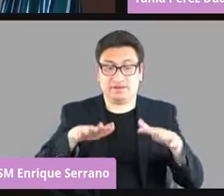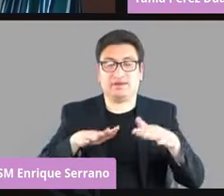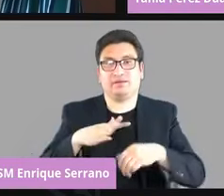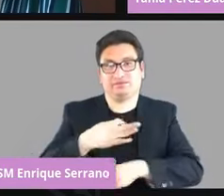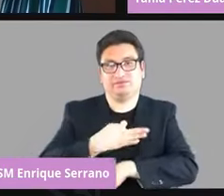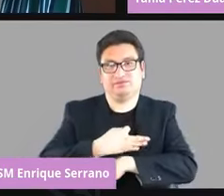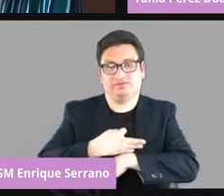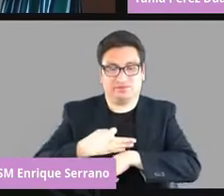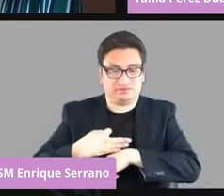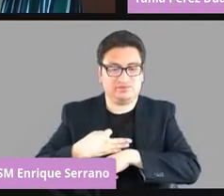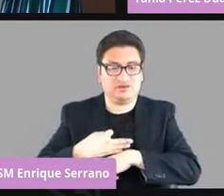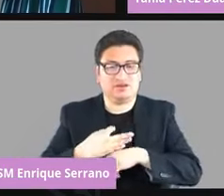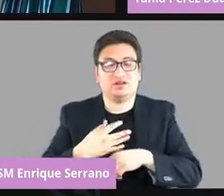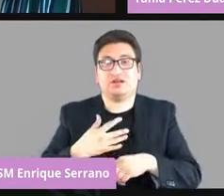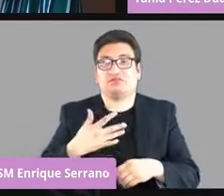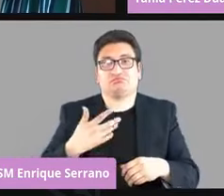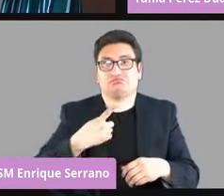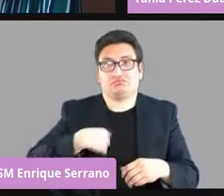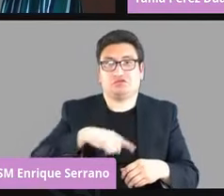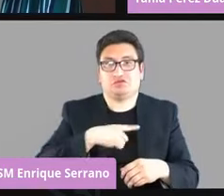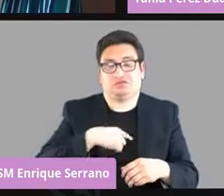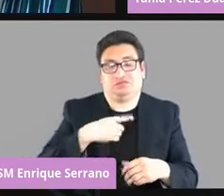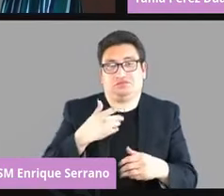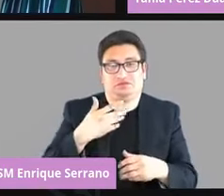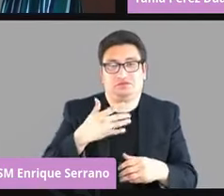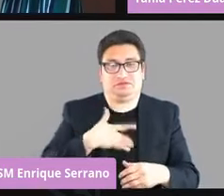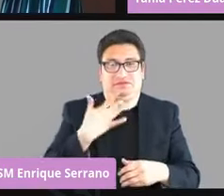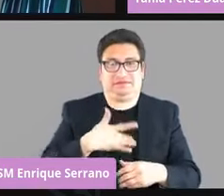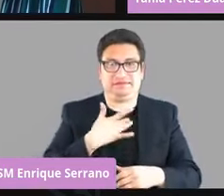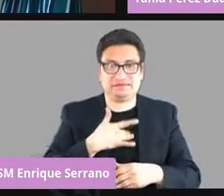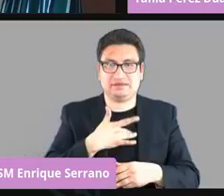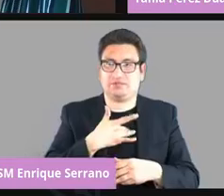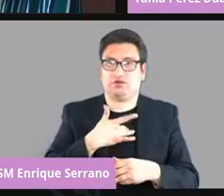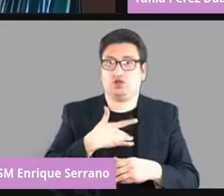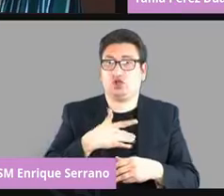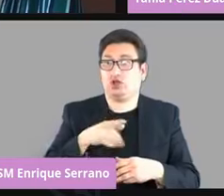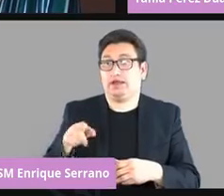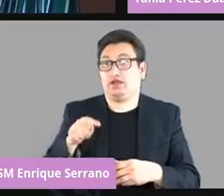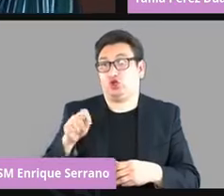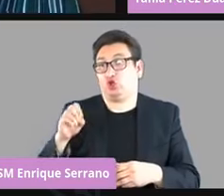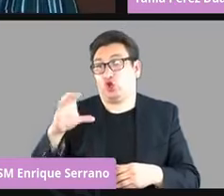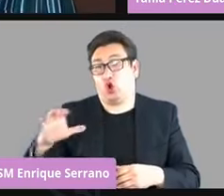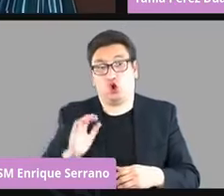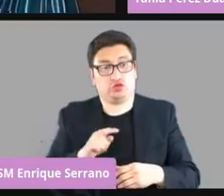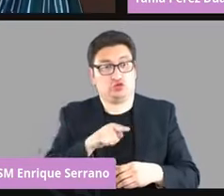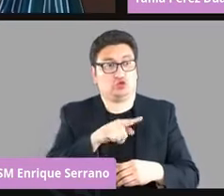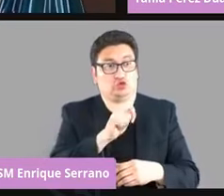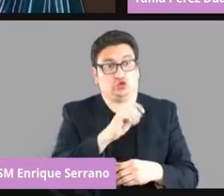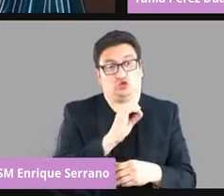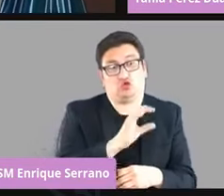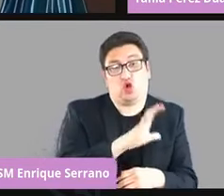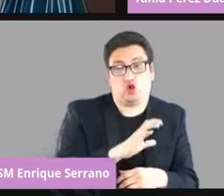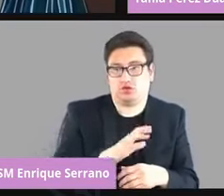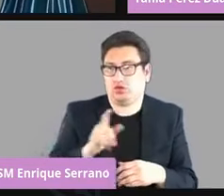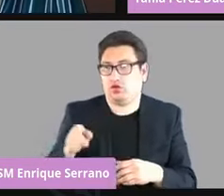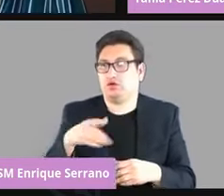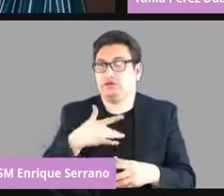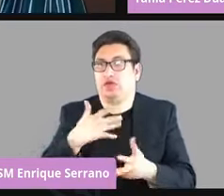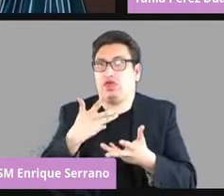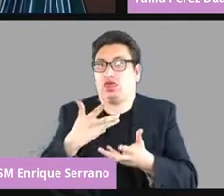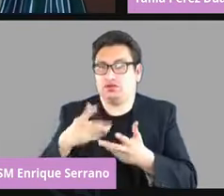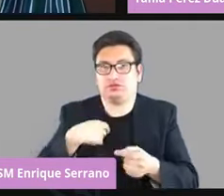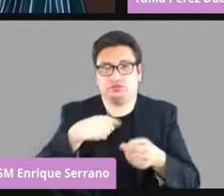familia también tenemos como este capataz de empezar a decir todo es TOC, ¿no? O empiezo yo a regañar cuando hay compulsiones